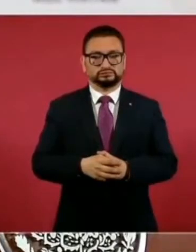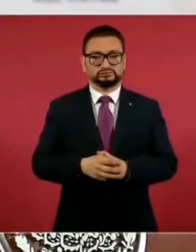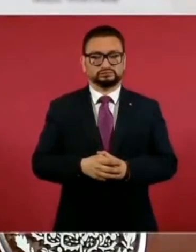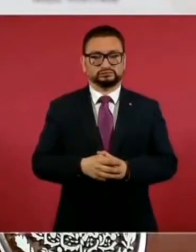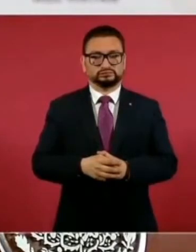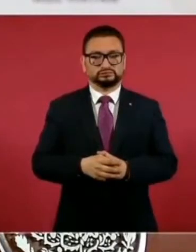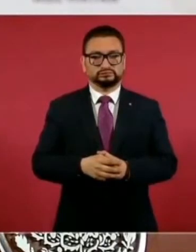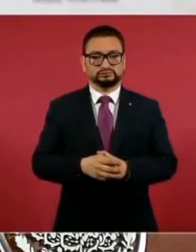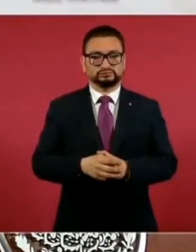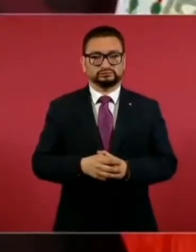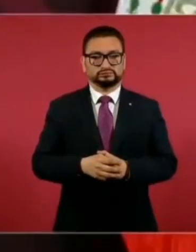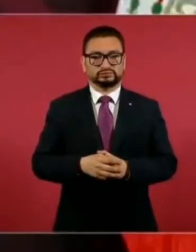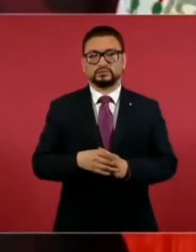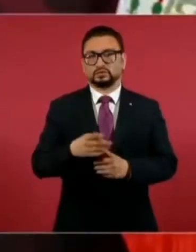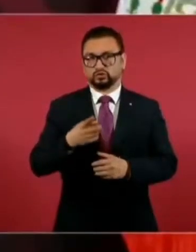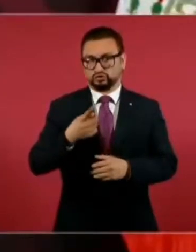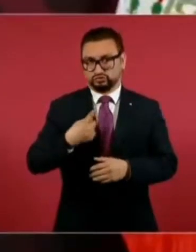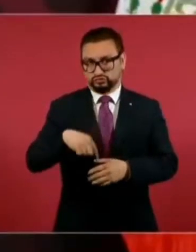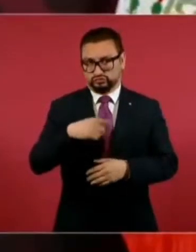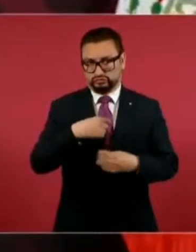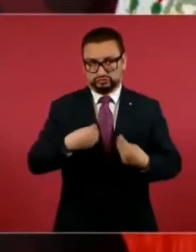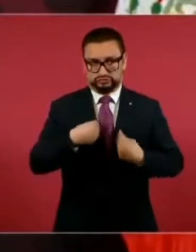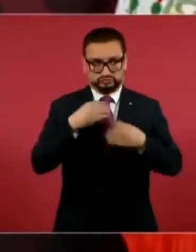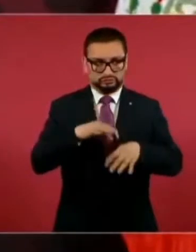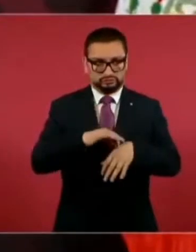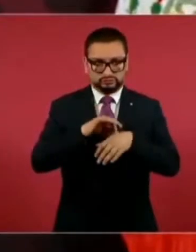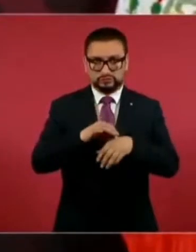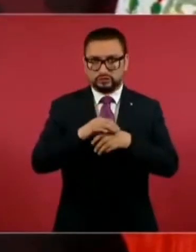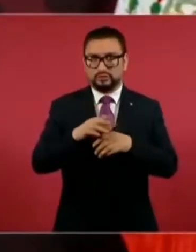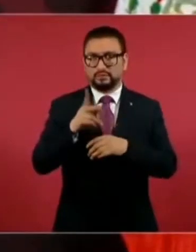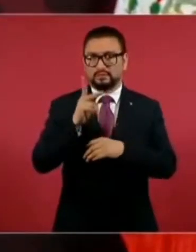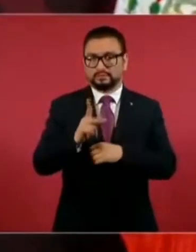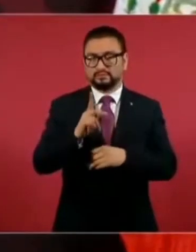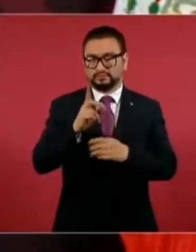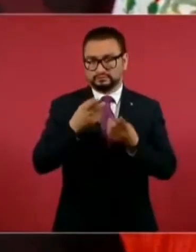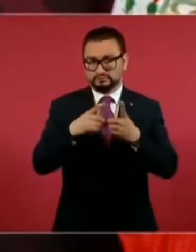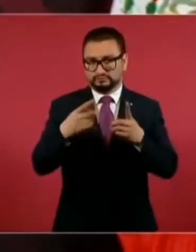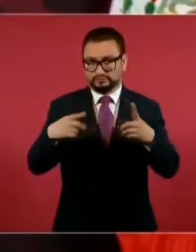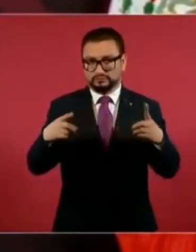con apego a nuestra realidad un plan de desarrollo.